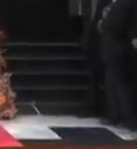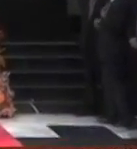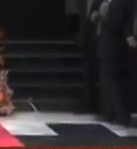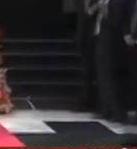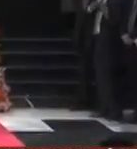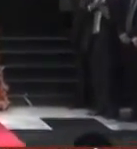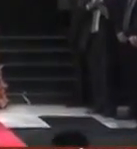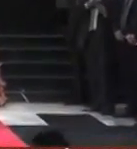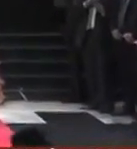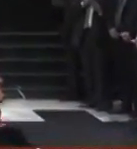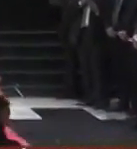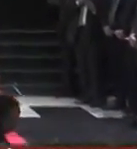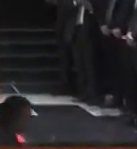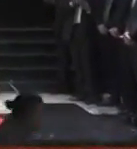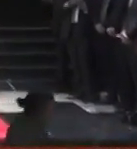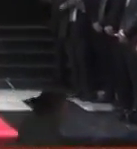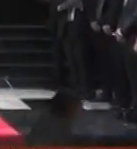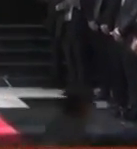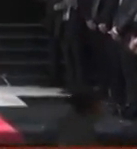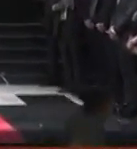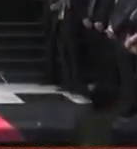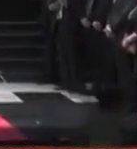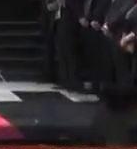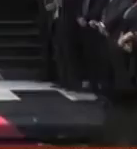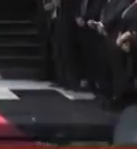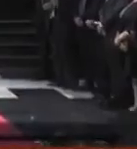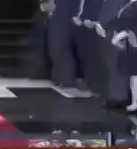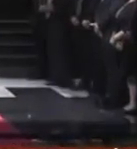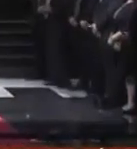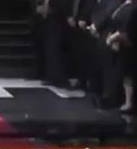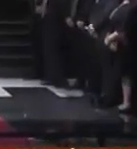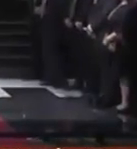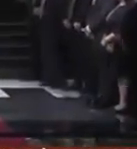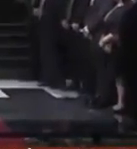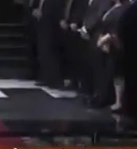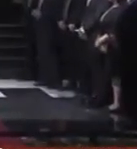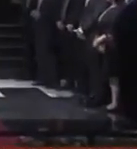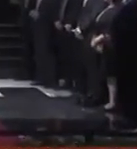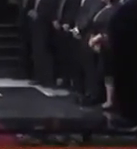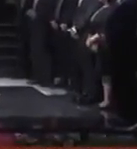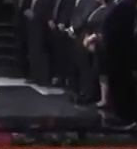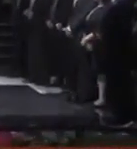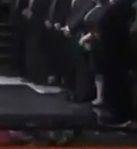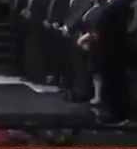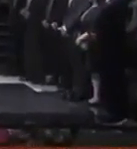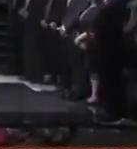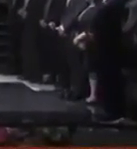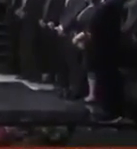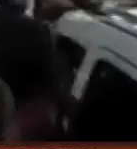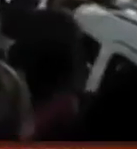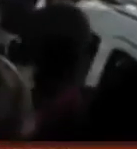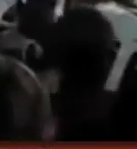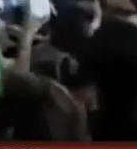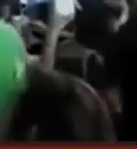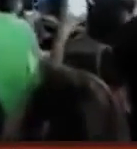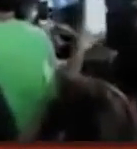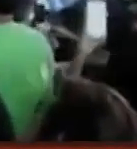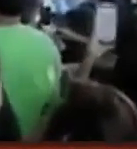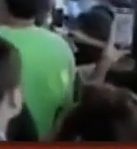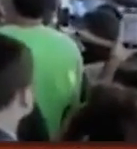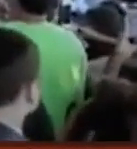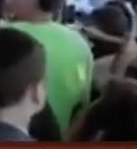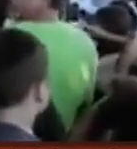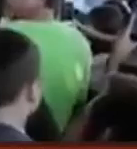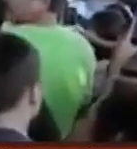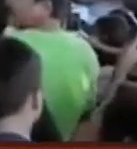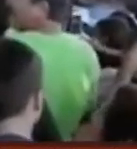vida de este país, sin duda, porque ayer, por ejemplo, o desde que comenzaron los homenajes, veías a